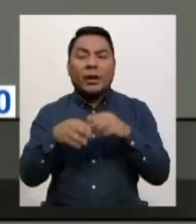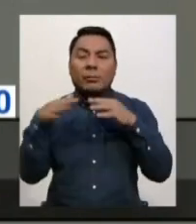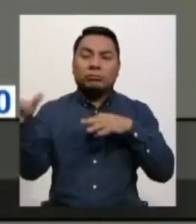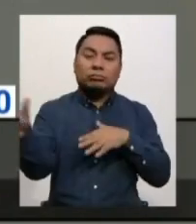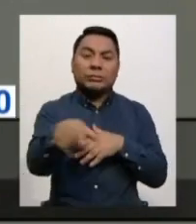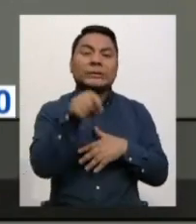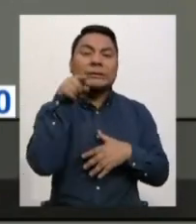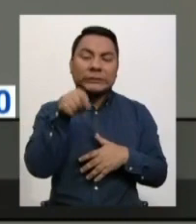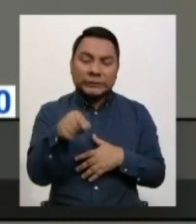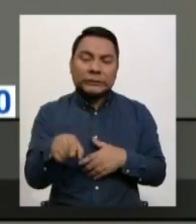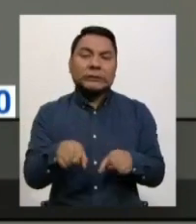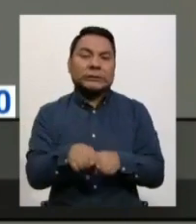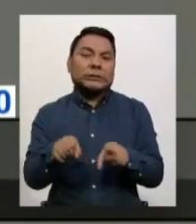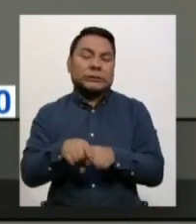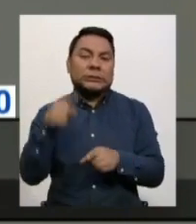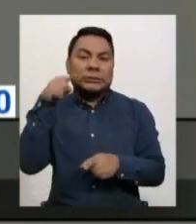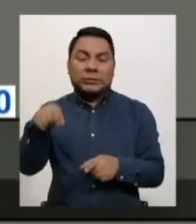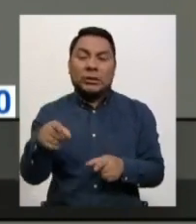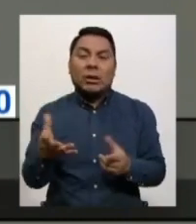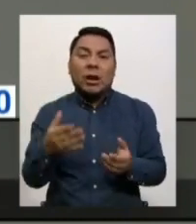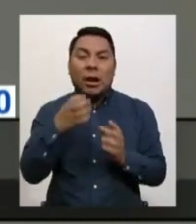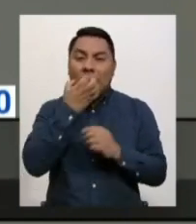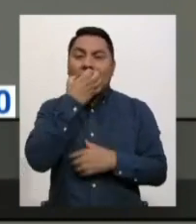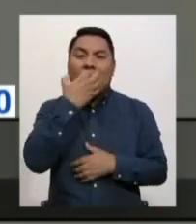los factores que alimenta